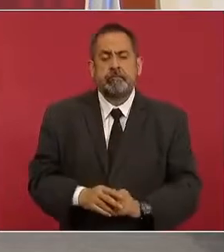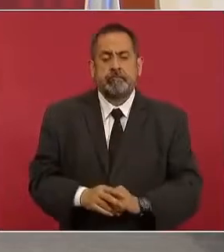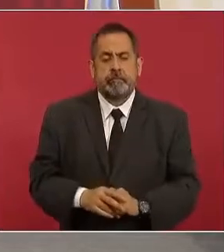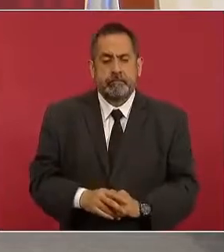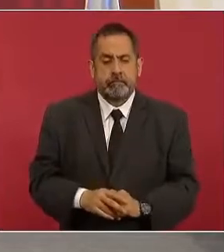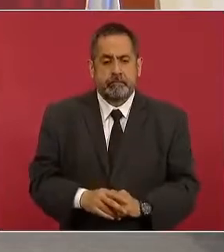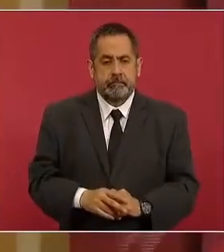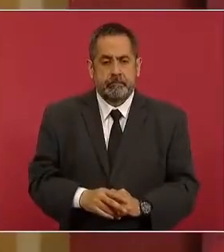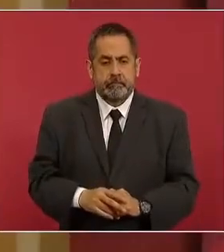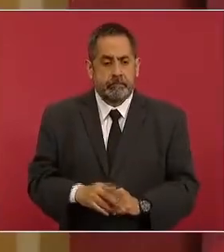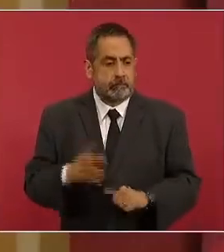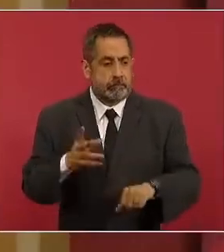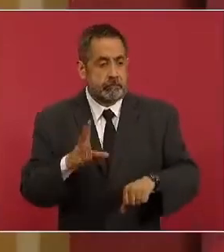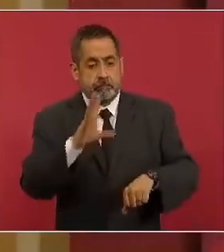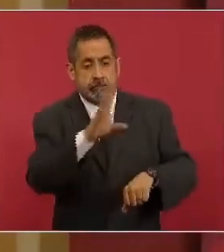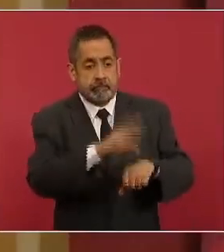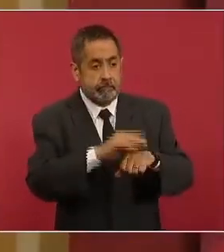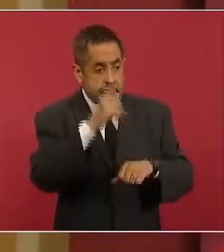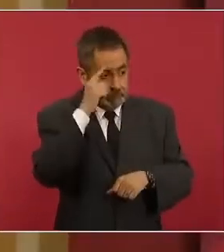No se ha autorizado el fracking.